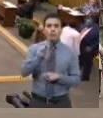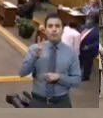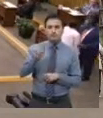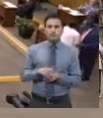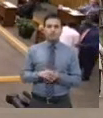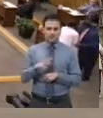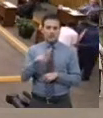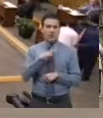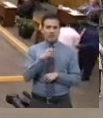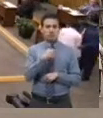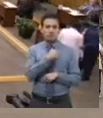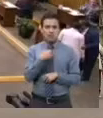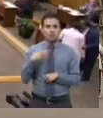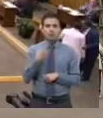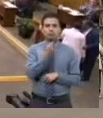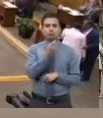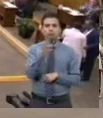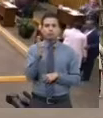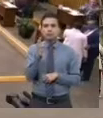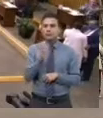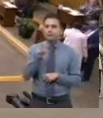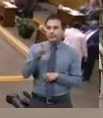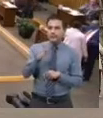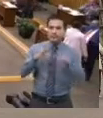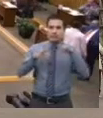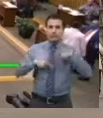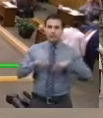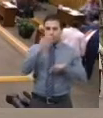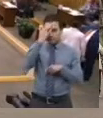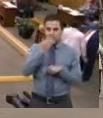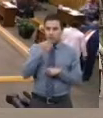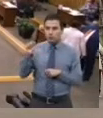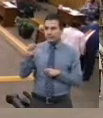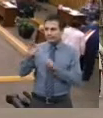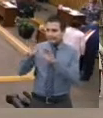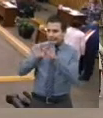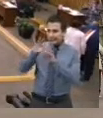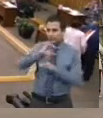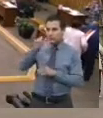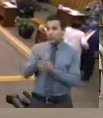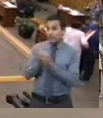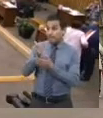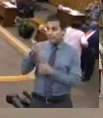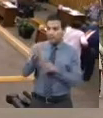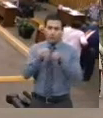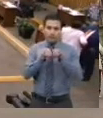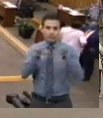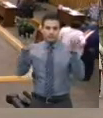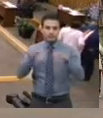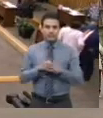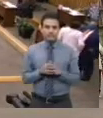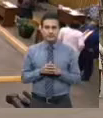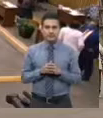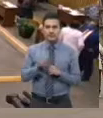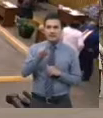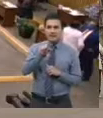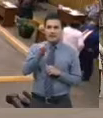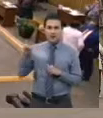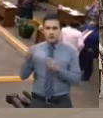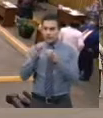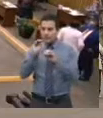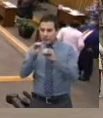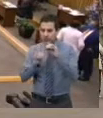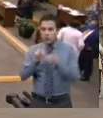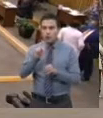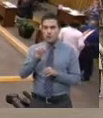miembros, fue quien se encargó de reclutar influencers. Incluso, algunos ya se habían trabajado en un podcast